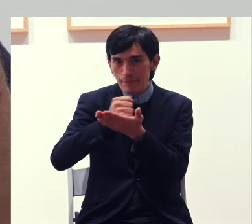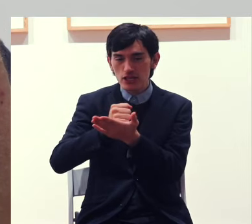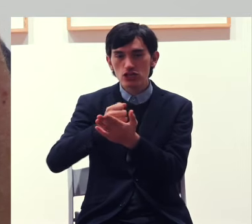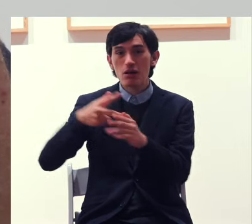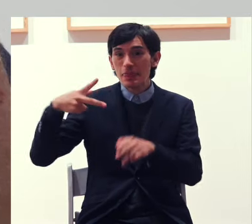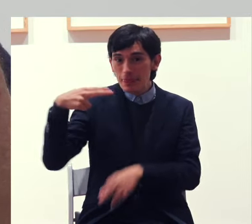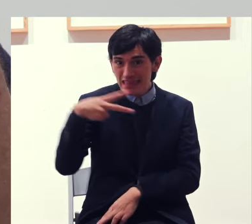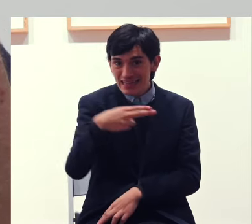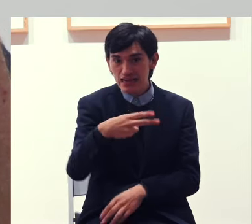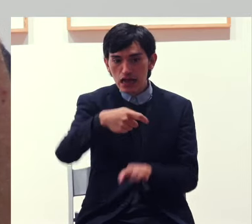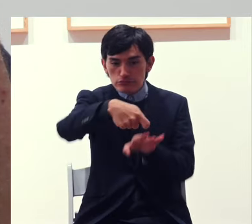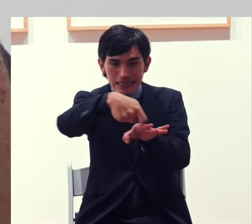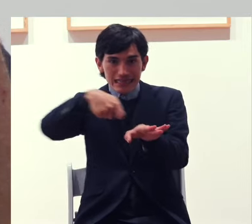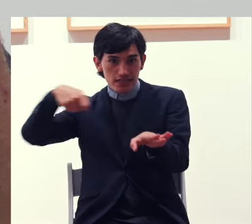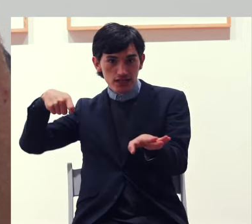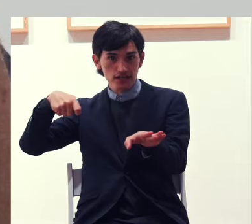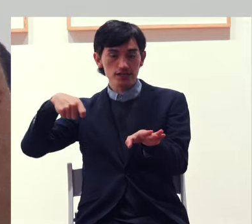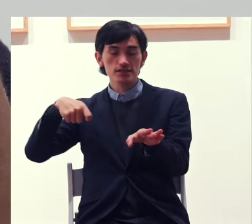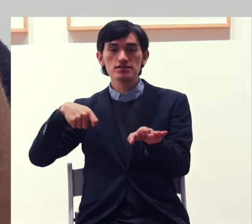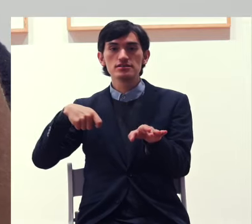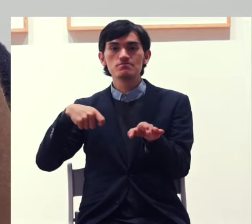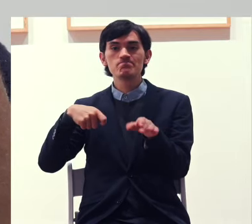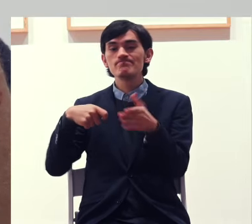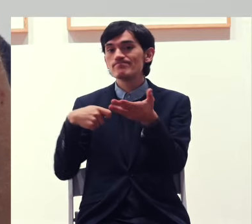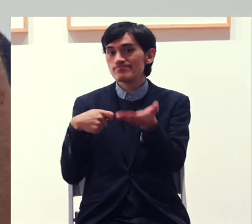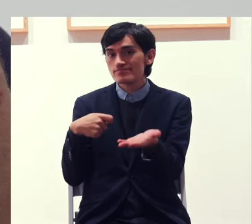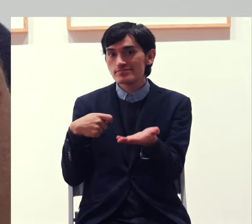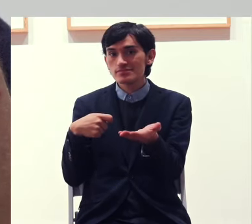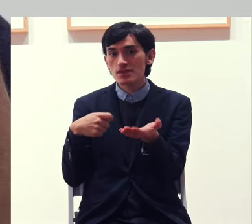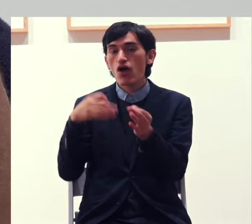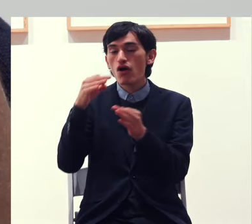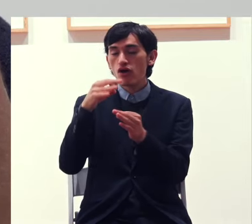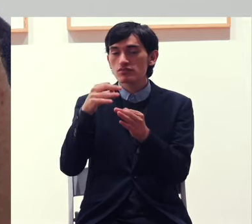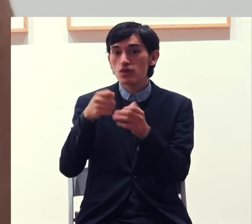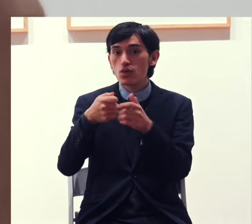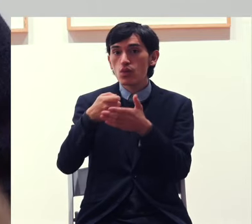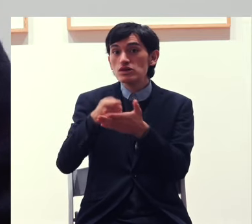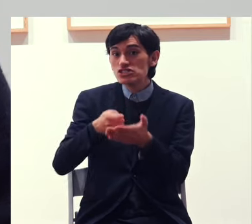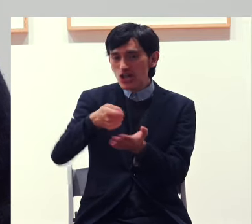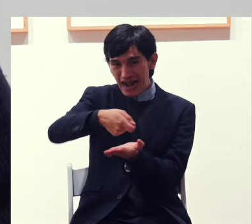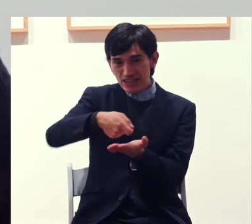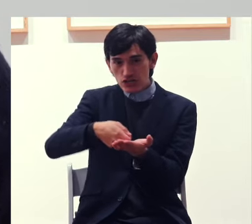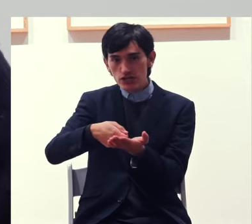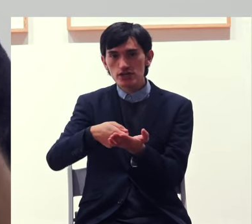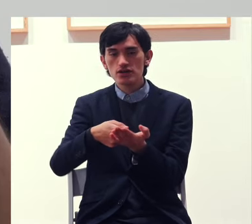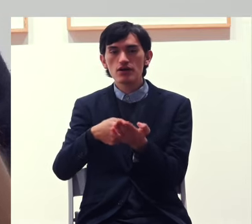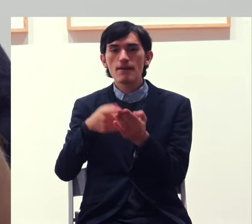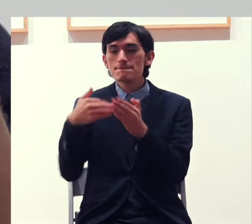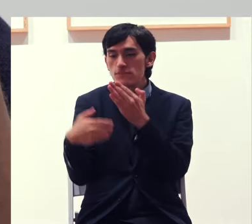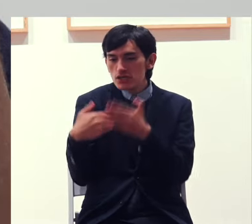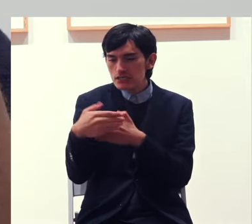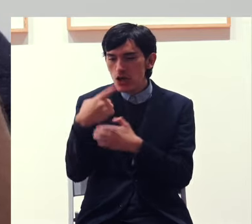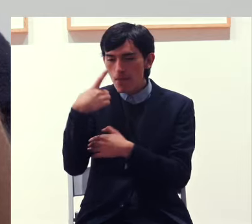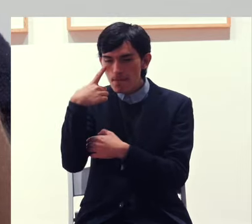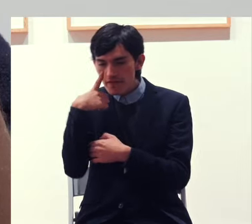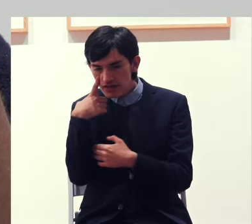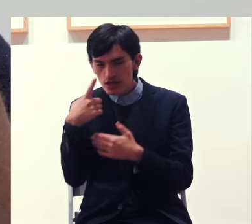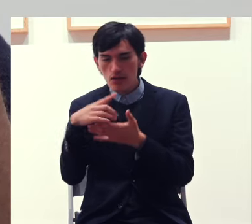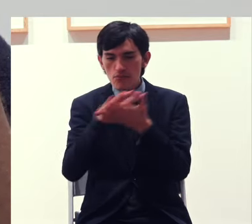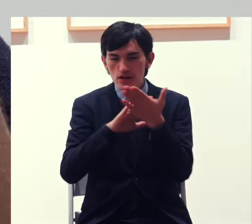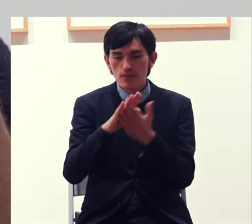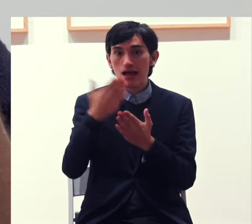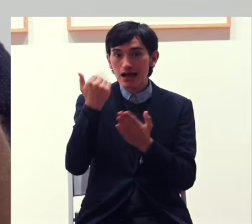pegamento, tijeras o cartonero, el limpio, no, o cartonero, por ejemplo, en un proceso